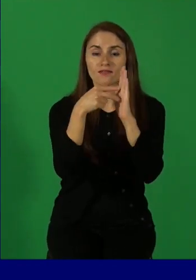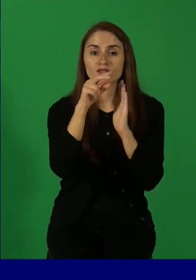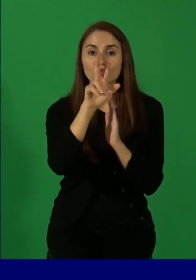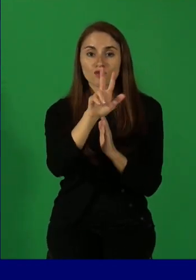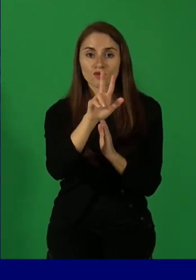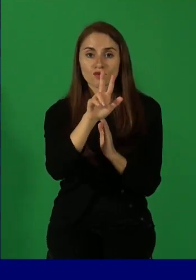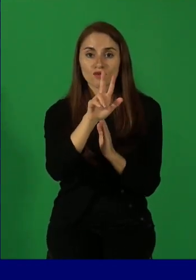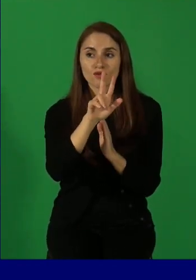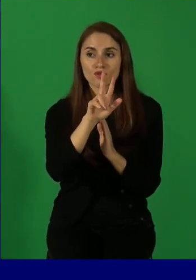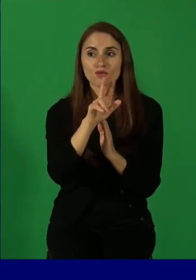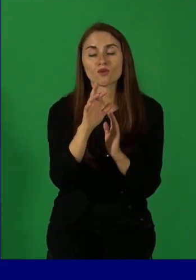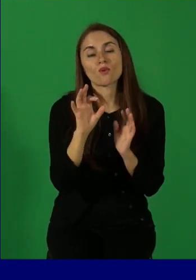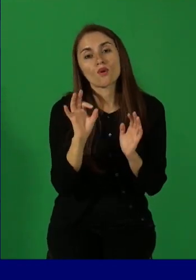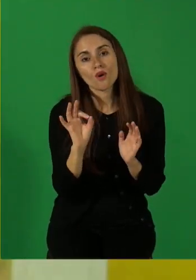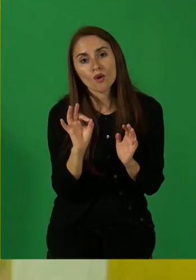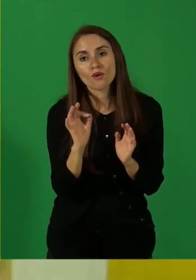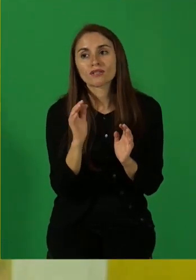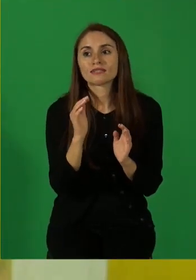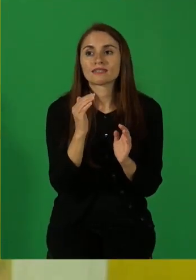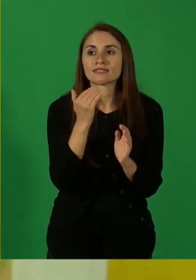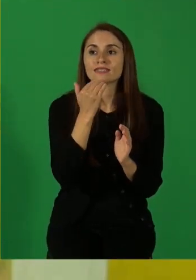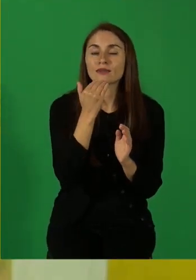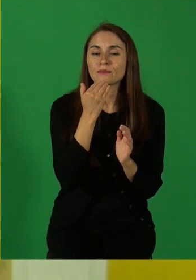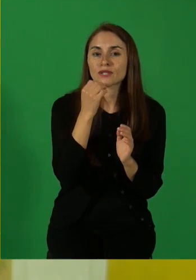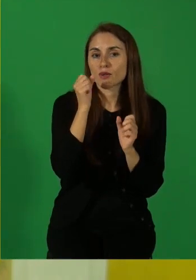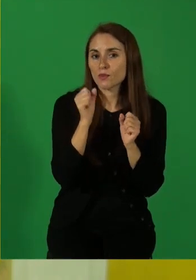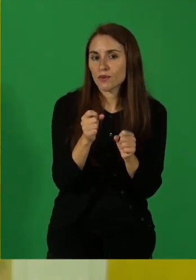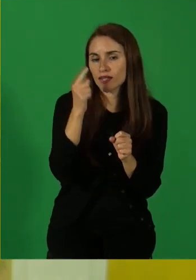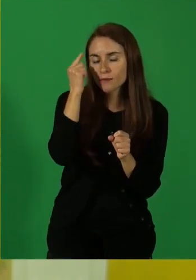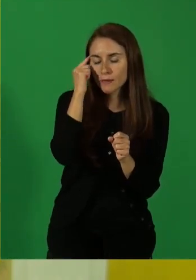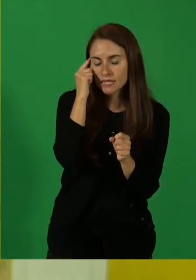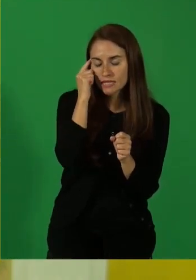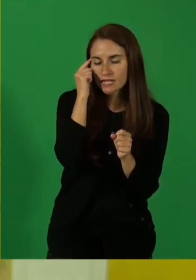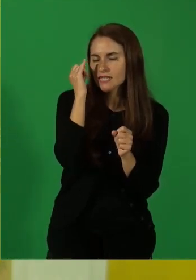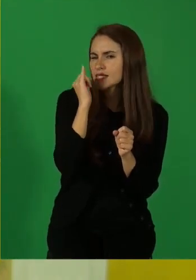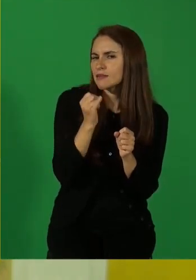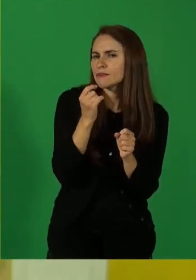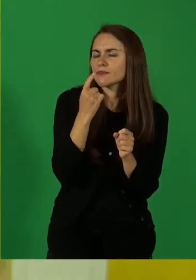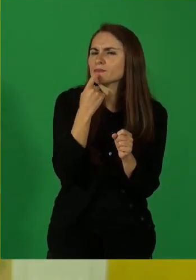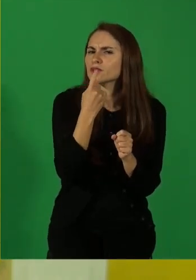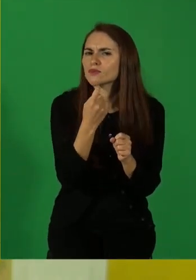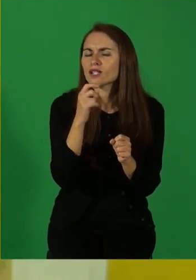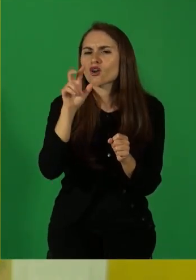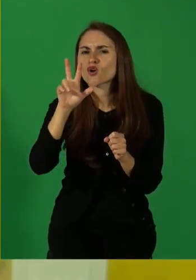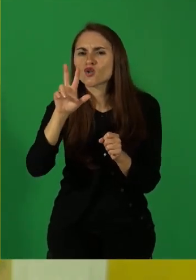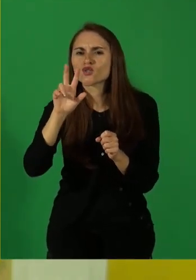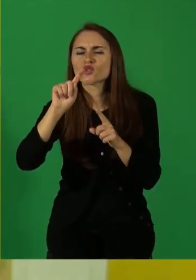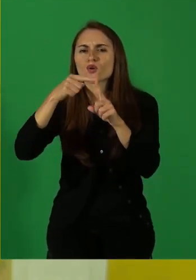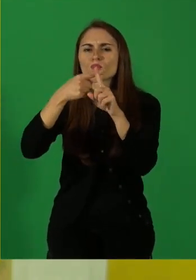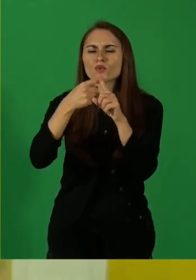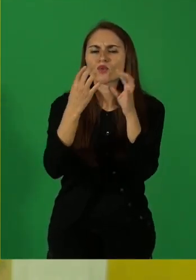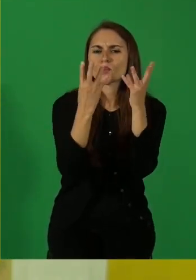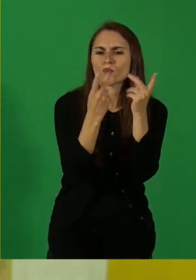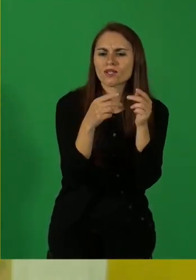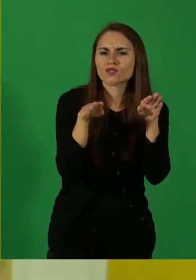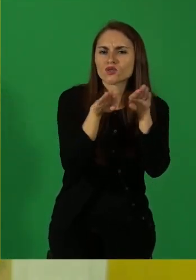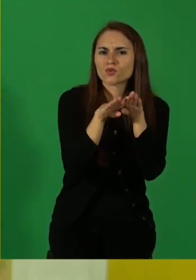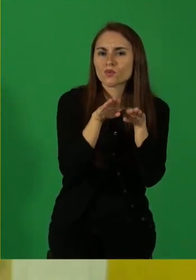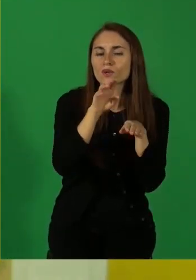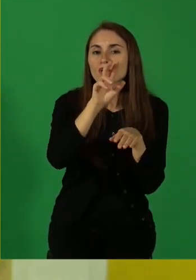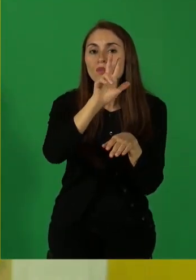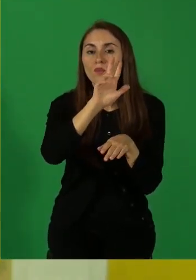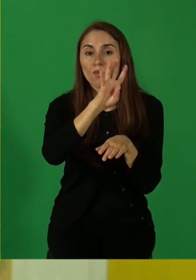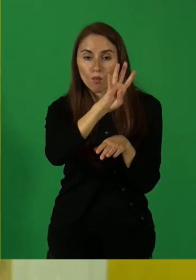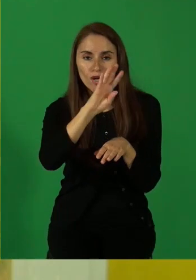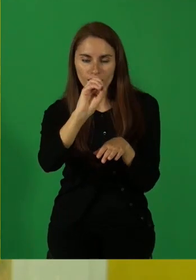8. O la otra estrategia que puedes usar es siempre preguntar 8 por cuánto te puede dar